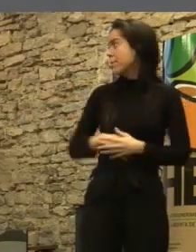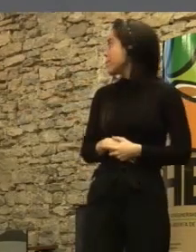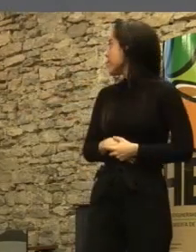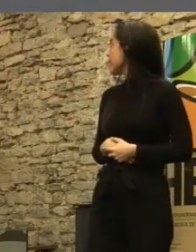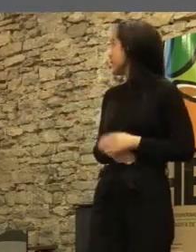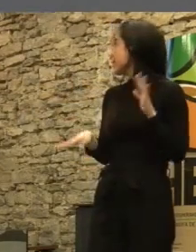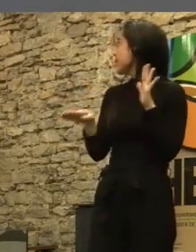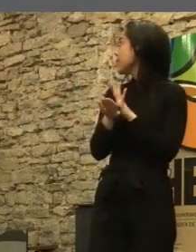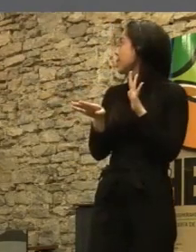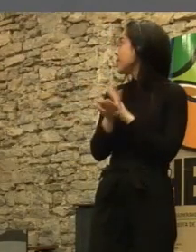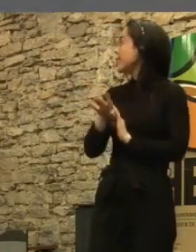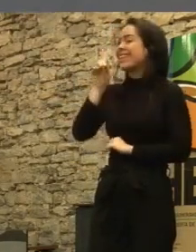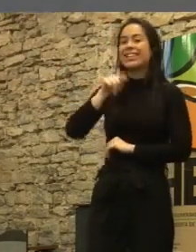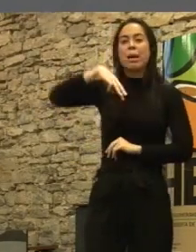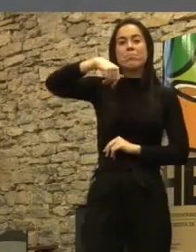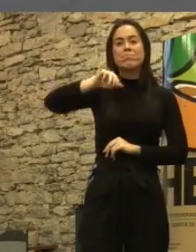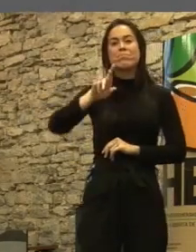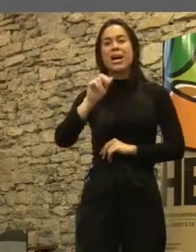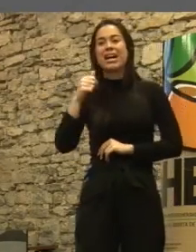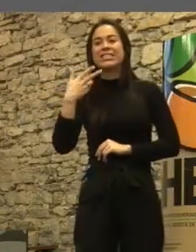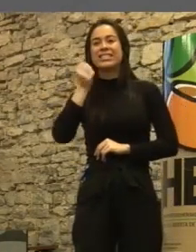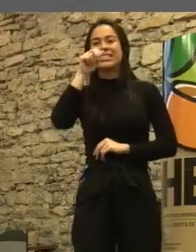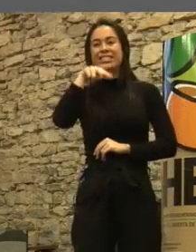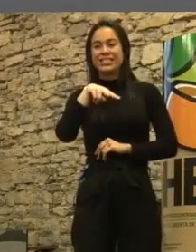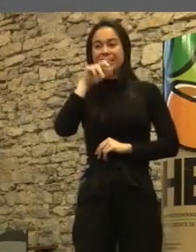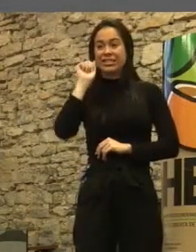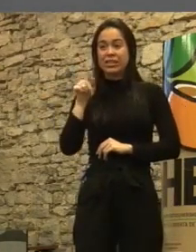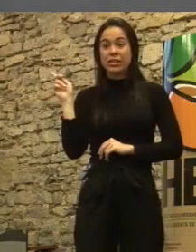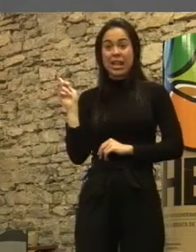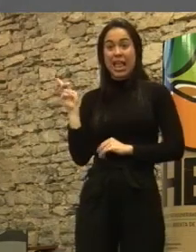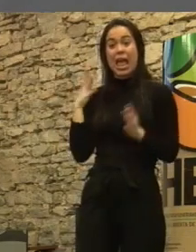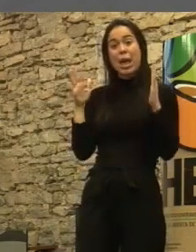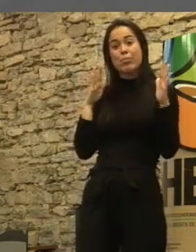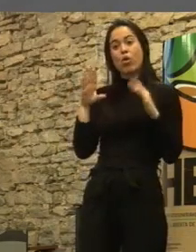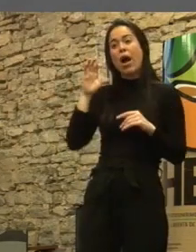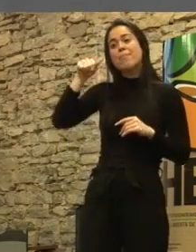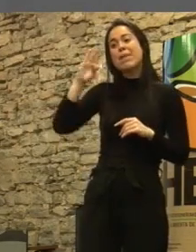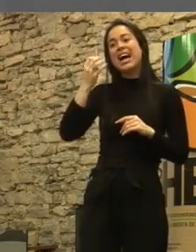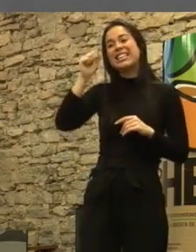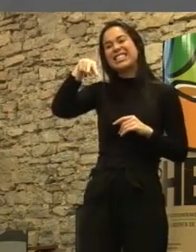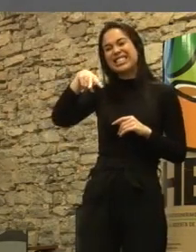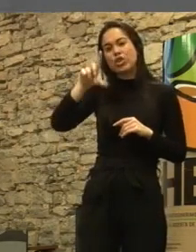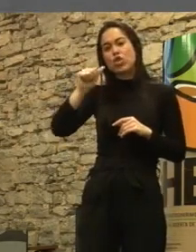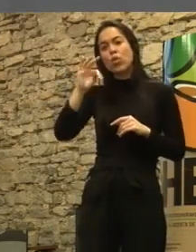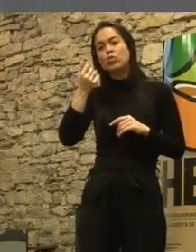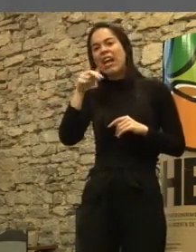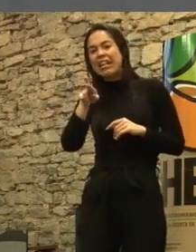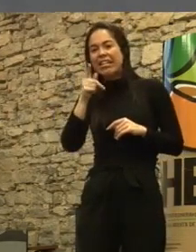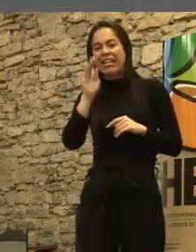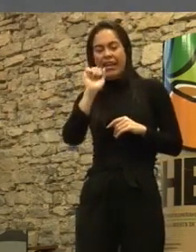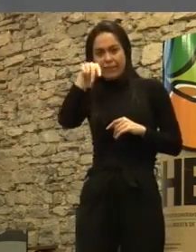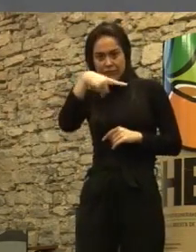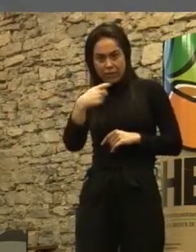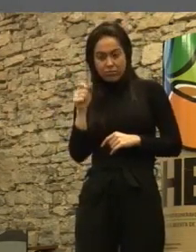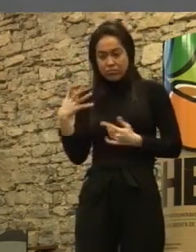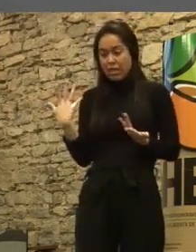Seguimos. Y porque dicen que marchan, marchan porque las mujeres de la época de Martin Luther King también marchaban. Todo el activismo negro era un activismo